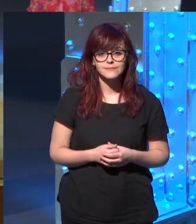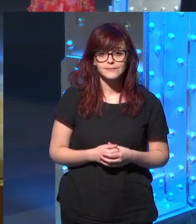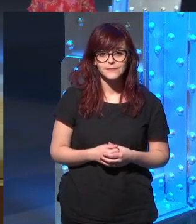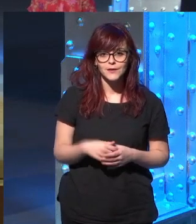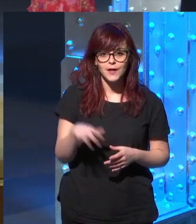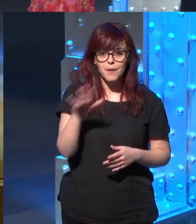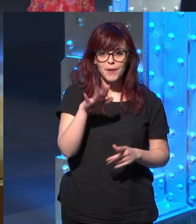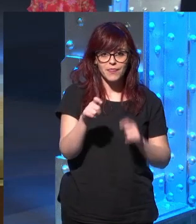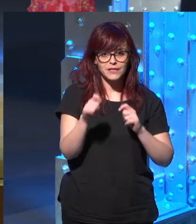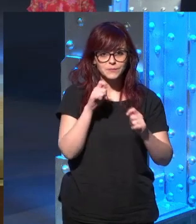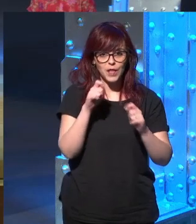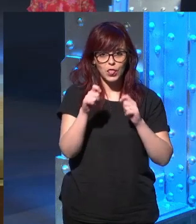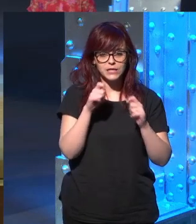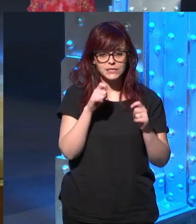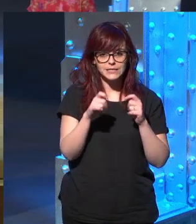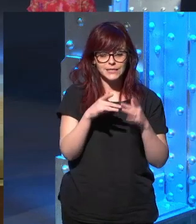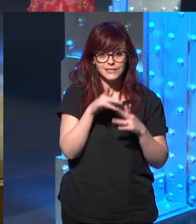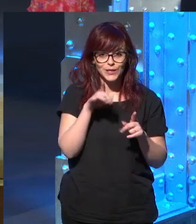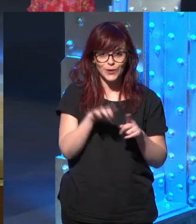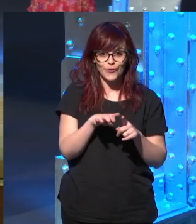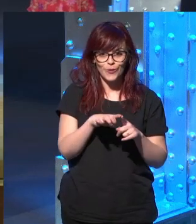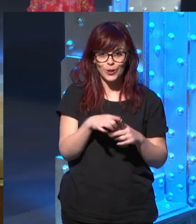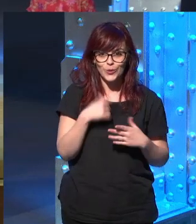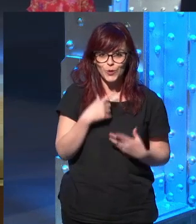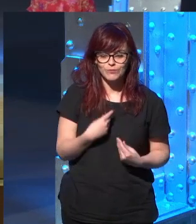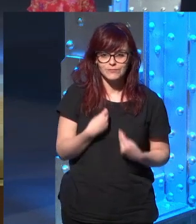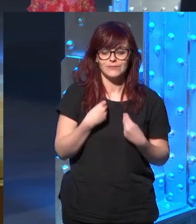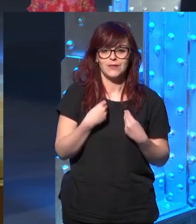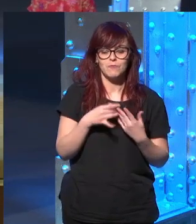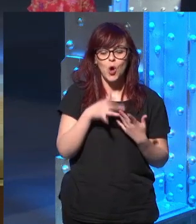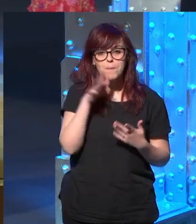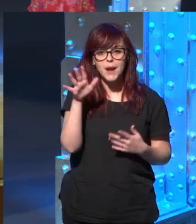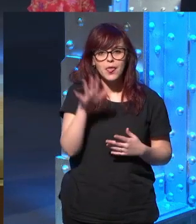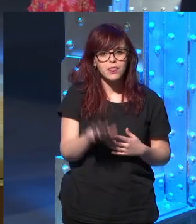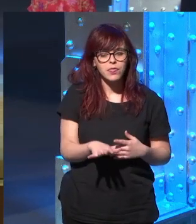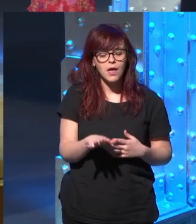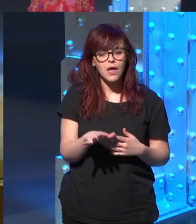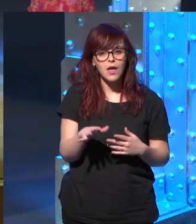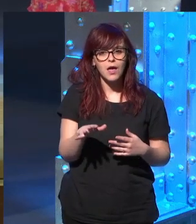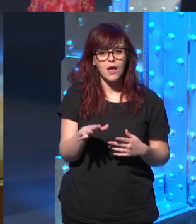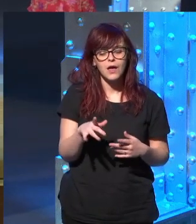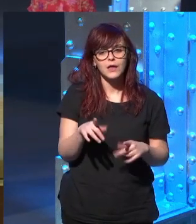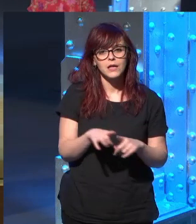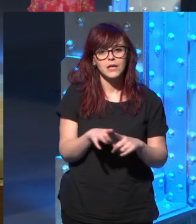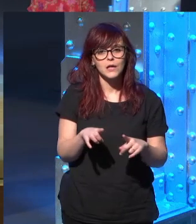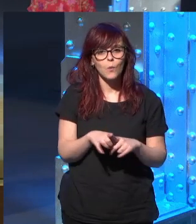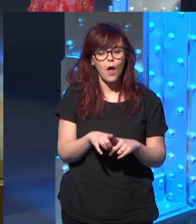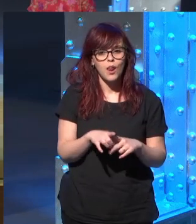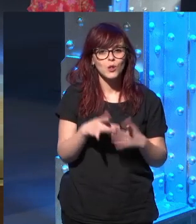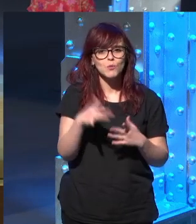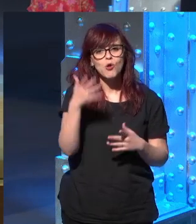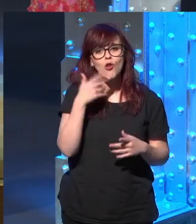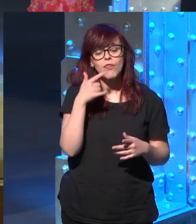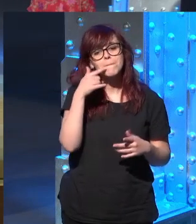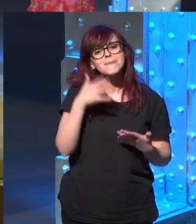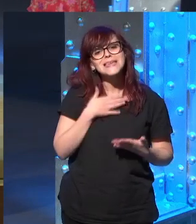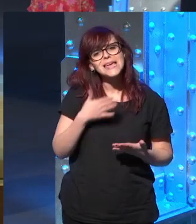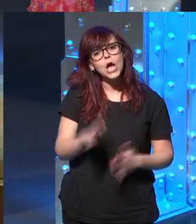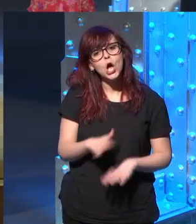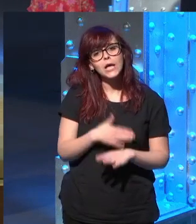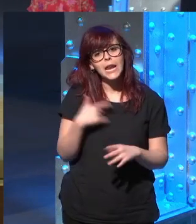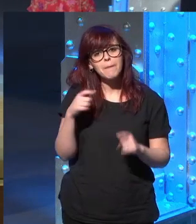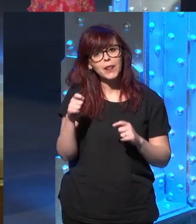Parecéis periodistas desalentando a ellos siempre. Es curioso porque cuando alguien dice, pues conoces a alguien y dice, no, mi hijo quiere estudiar